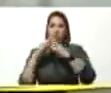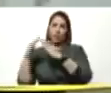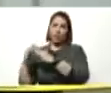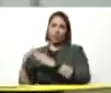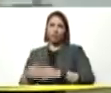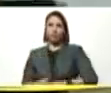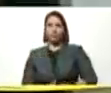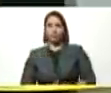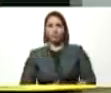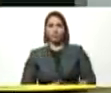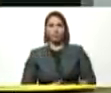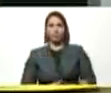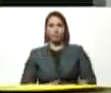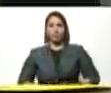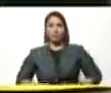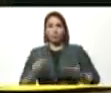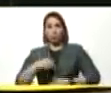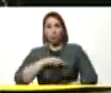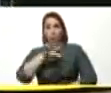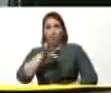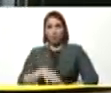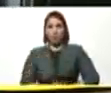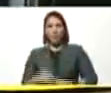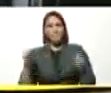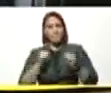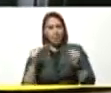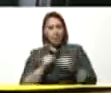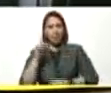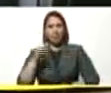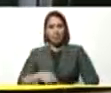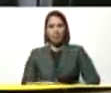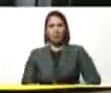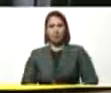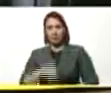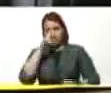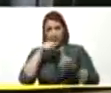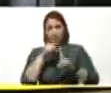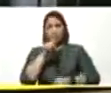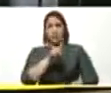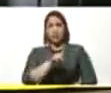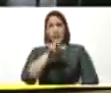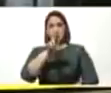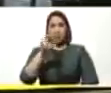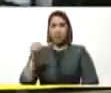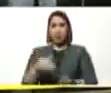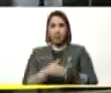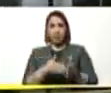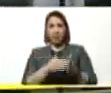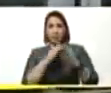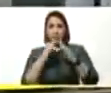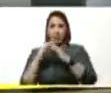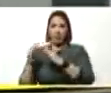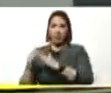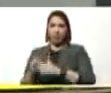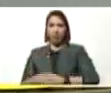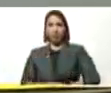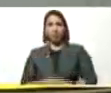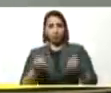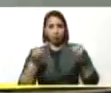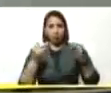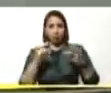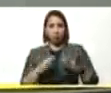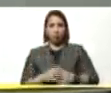a entregar en nuestro país. Mérida, por supuesto, está rumbo a las 130.000 viviendas dentro de ese número